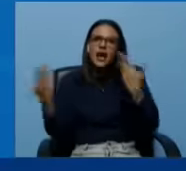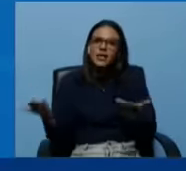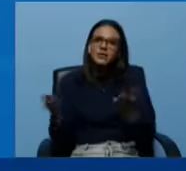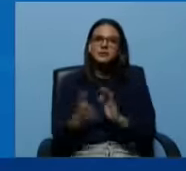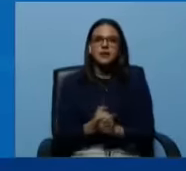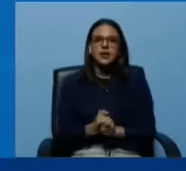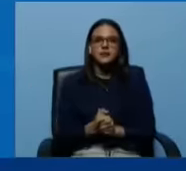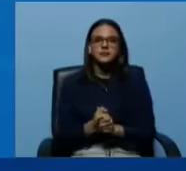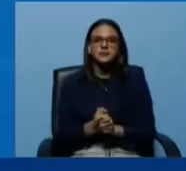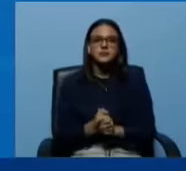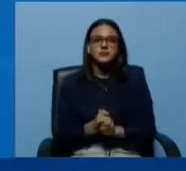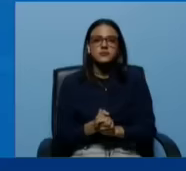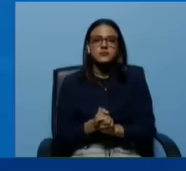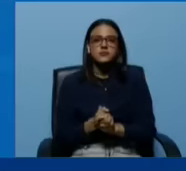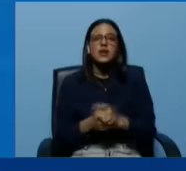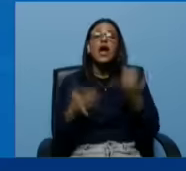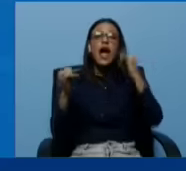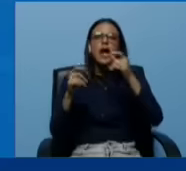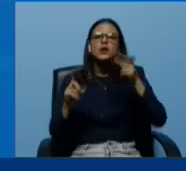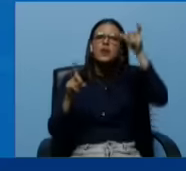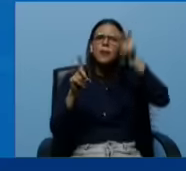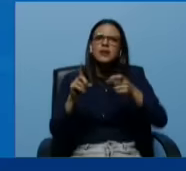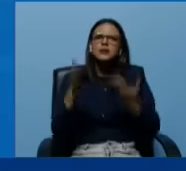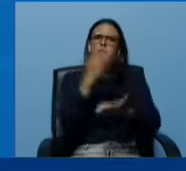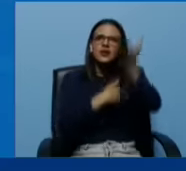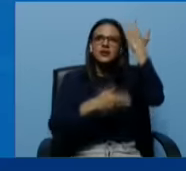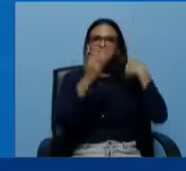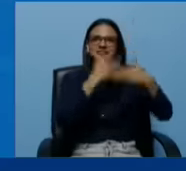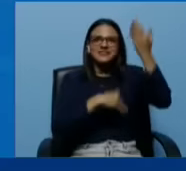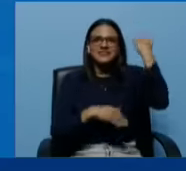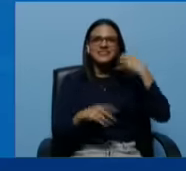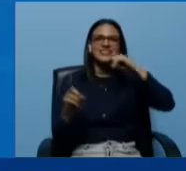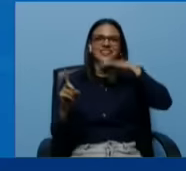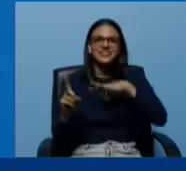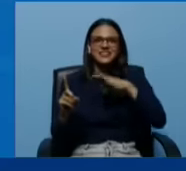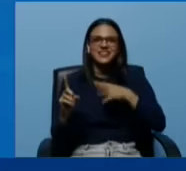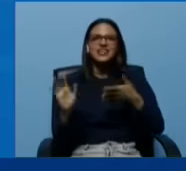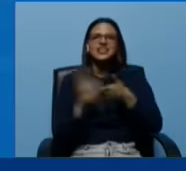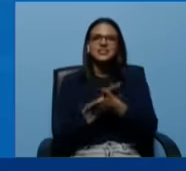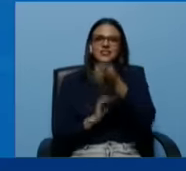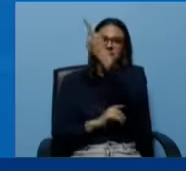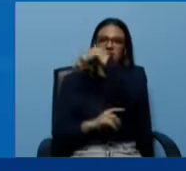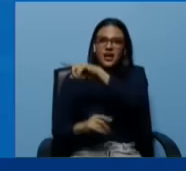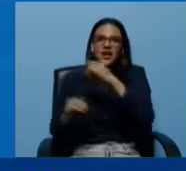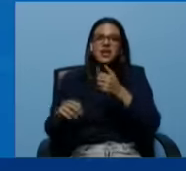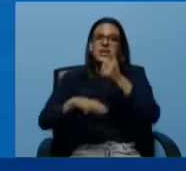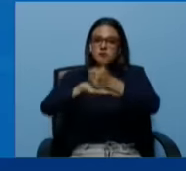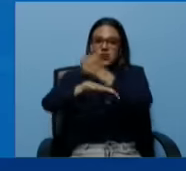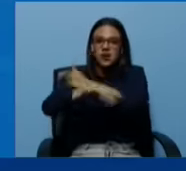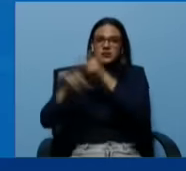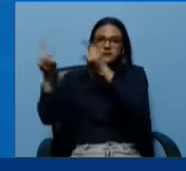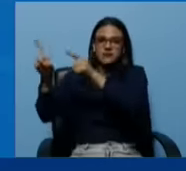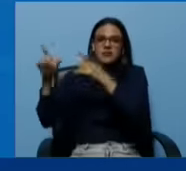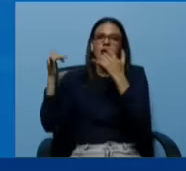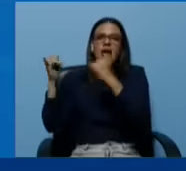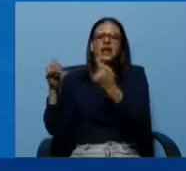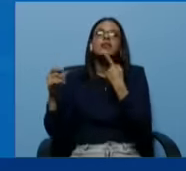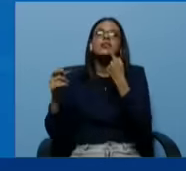decía una persona muy pavosa que hay por ahí, de la extrema derecha del fascismo mainstream.